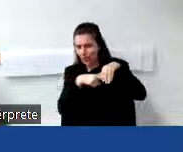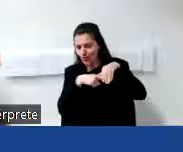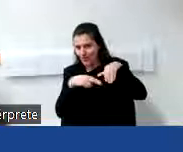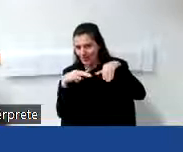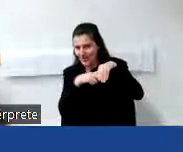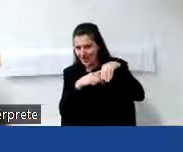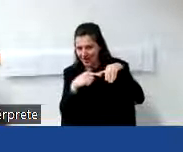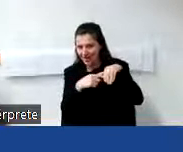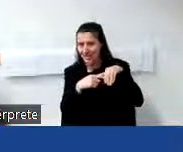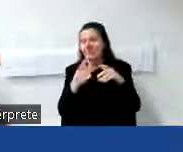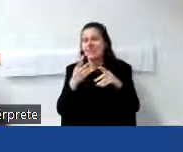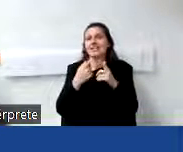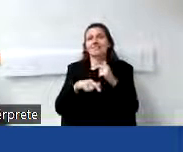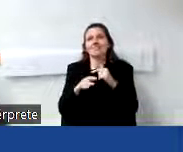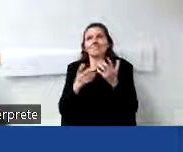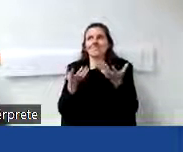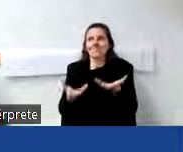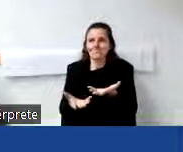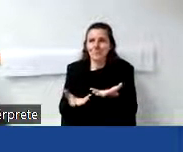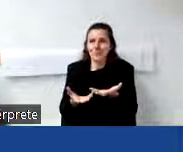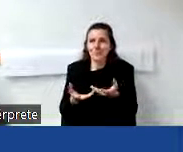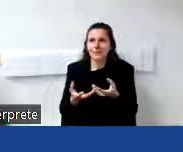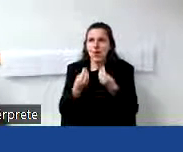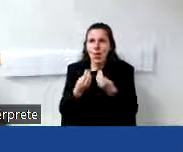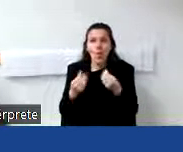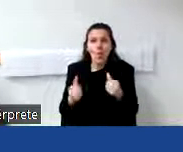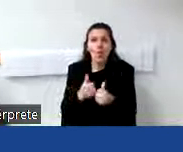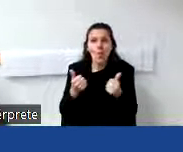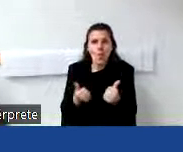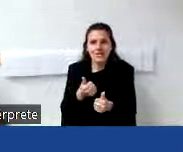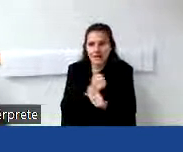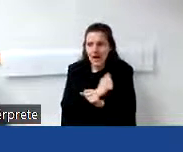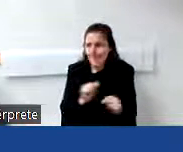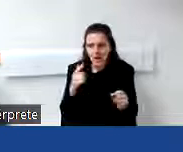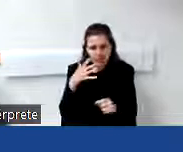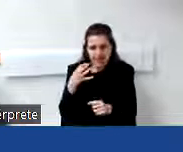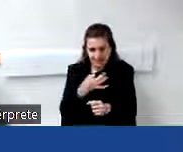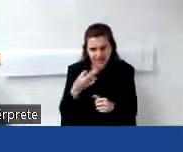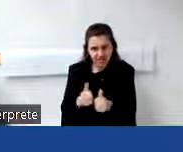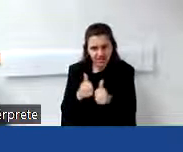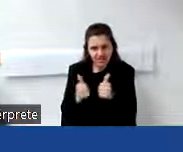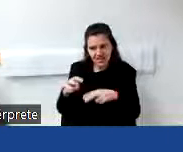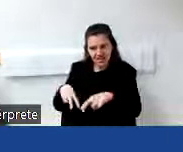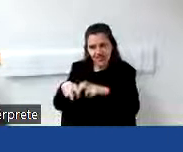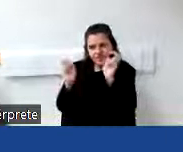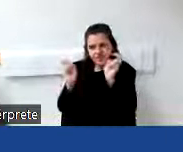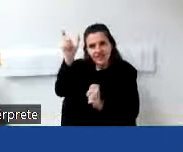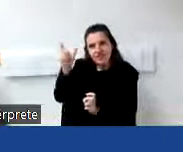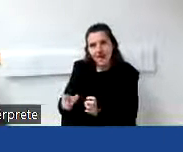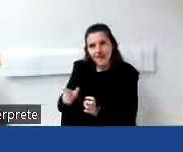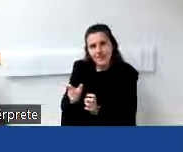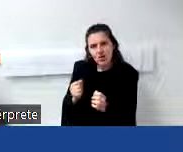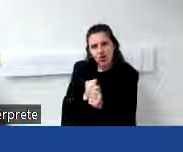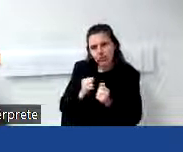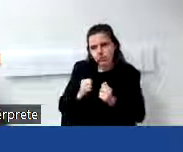ese aparato, ese dispositivo, ¿no?, ¿hay en algún lugar que sí lo tengan? ¿Cómo podemos generar algún convenio o algún servicio